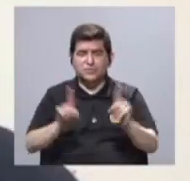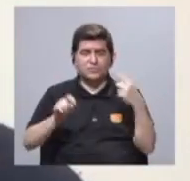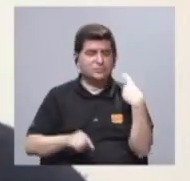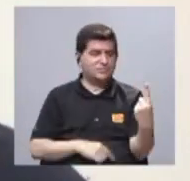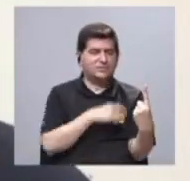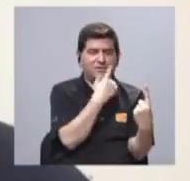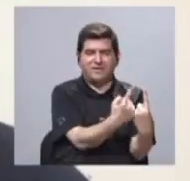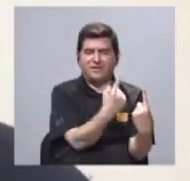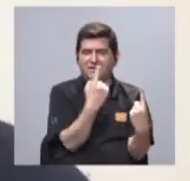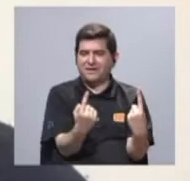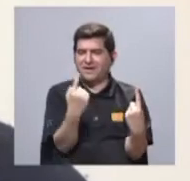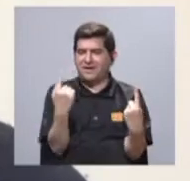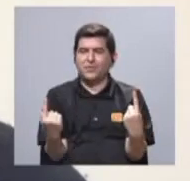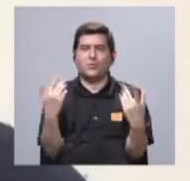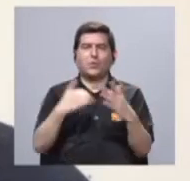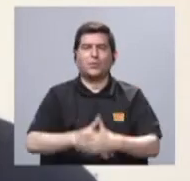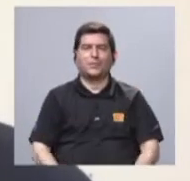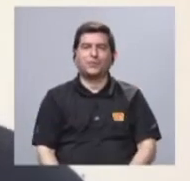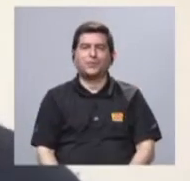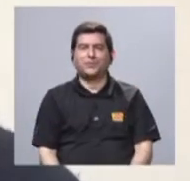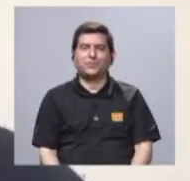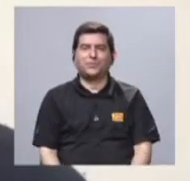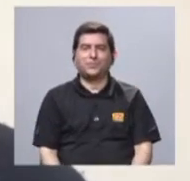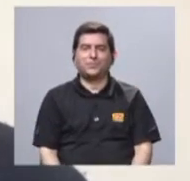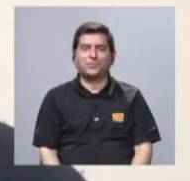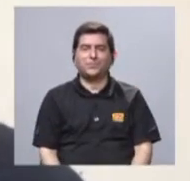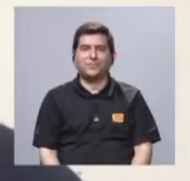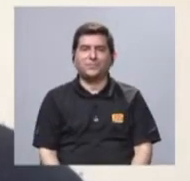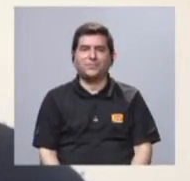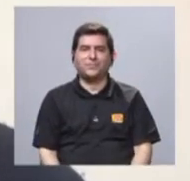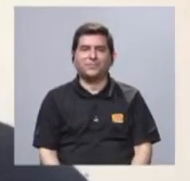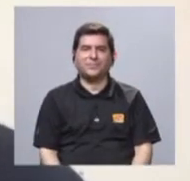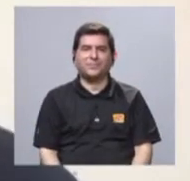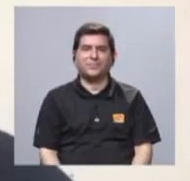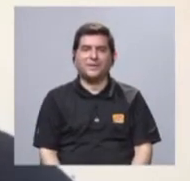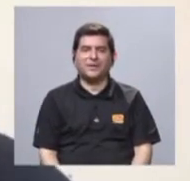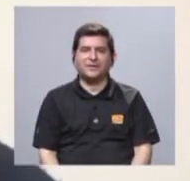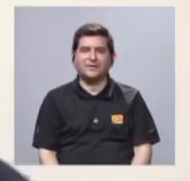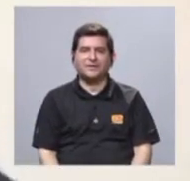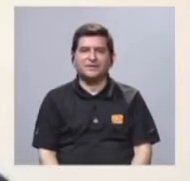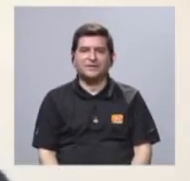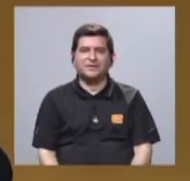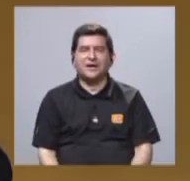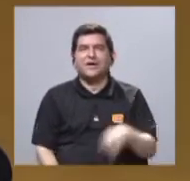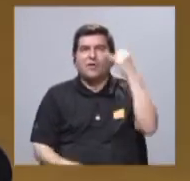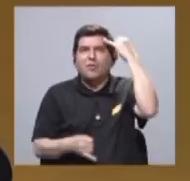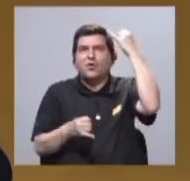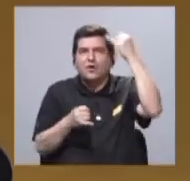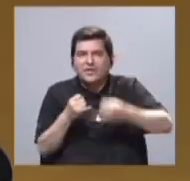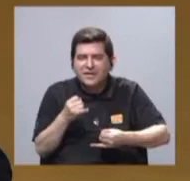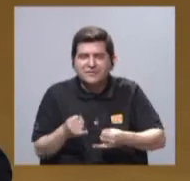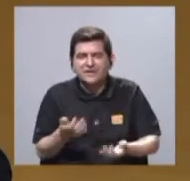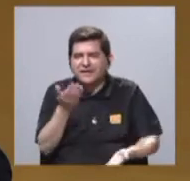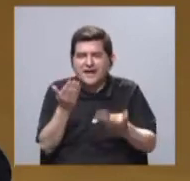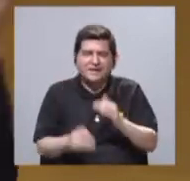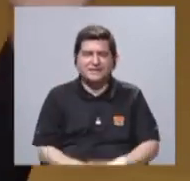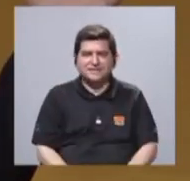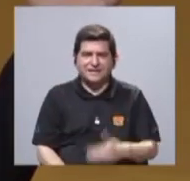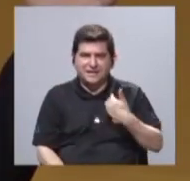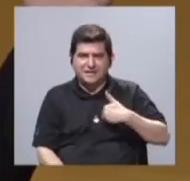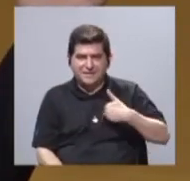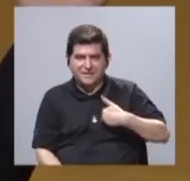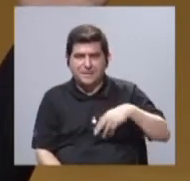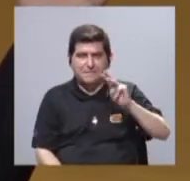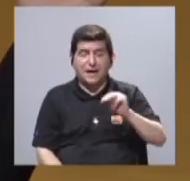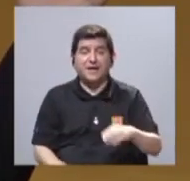seguimos caminos pues, diferentes, cada quien por su lado. Pues una de las